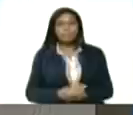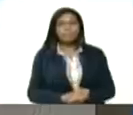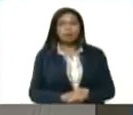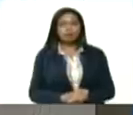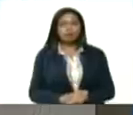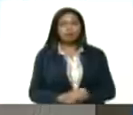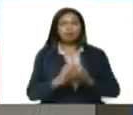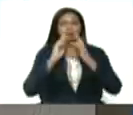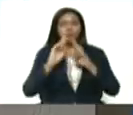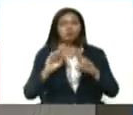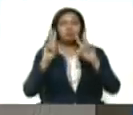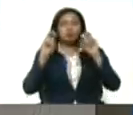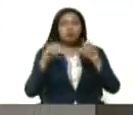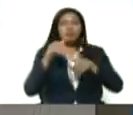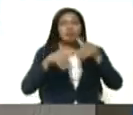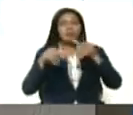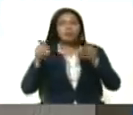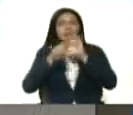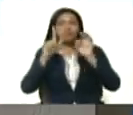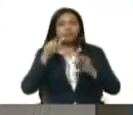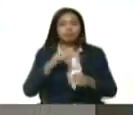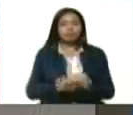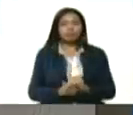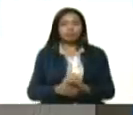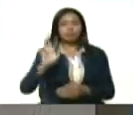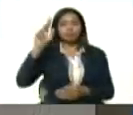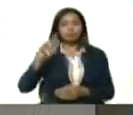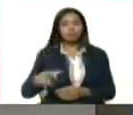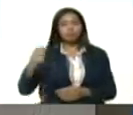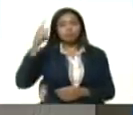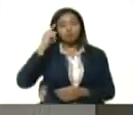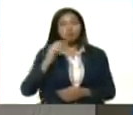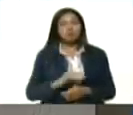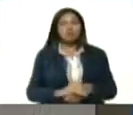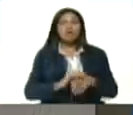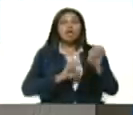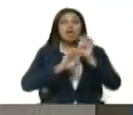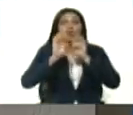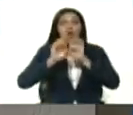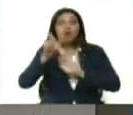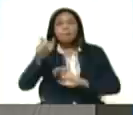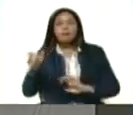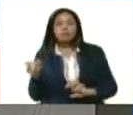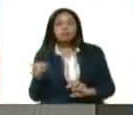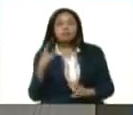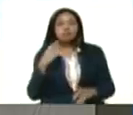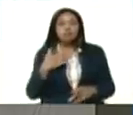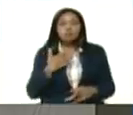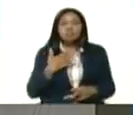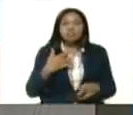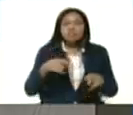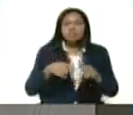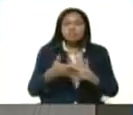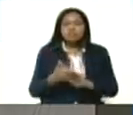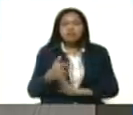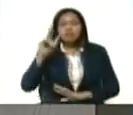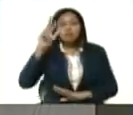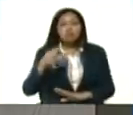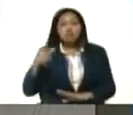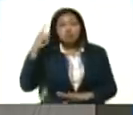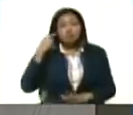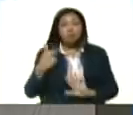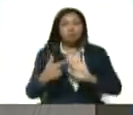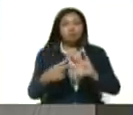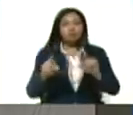responden nuevas encuestas, todos los días se clasifican los pacientes según los síntomas, todos los días se